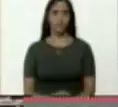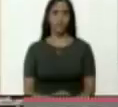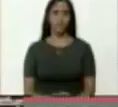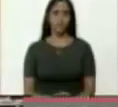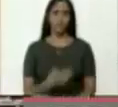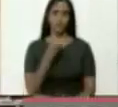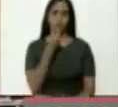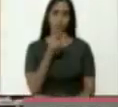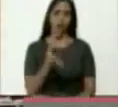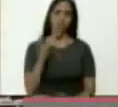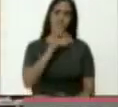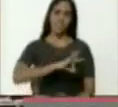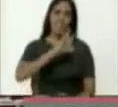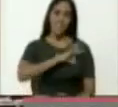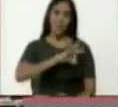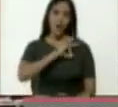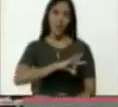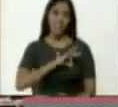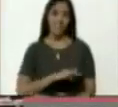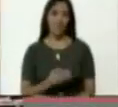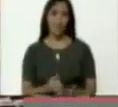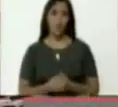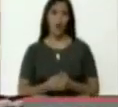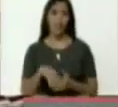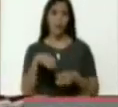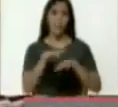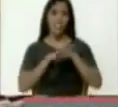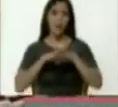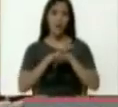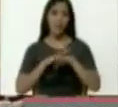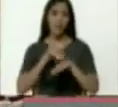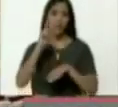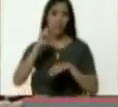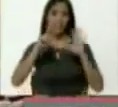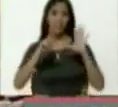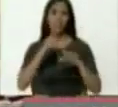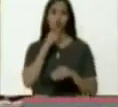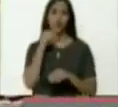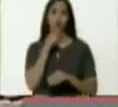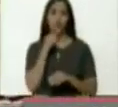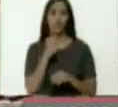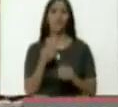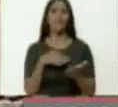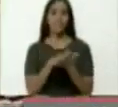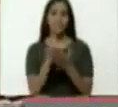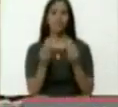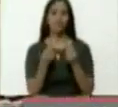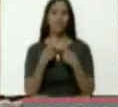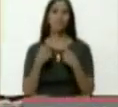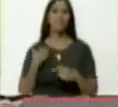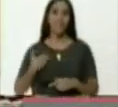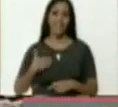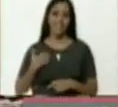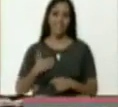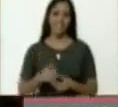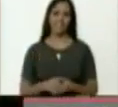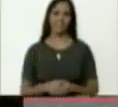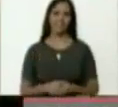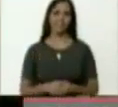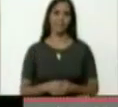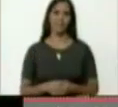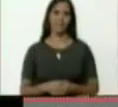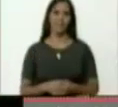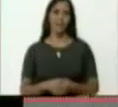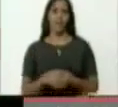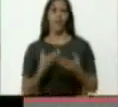Bueno, señores, Juan Domingo Perdón, el 27 de octubre van a pasar muchas cosas en Argentina. Hay